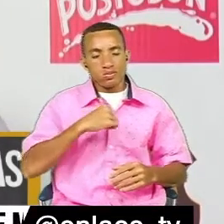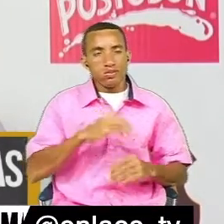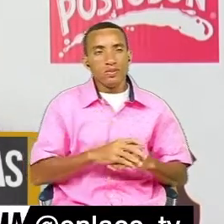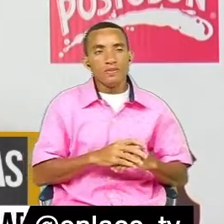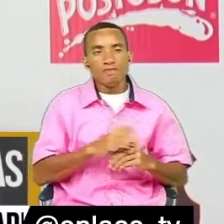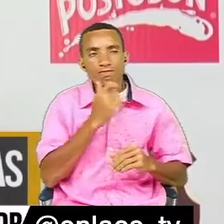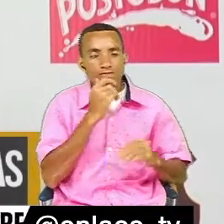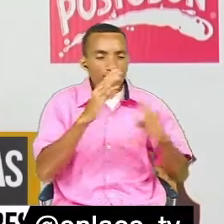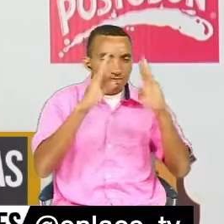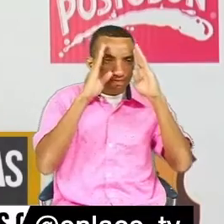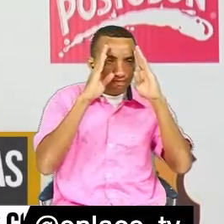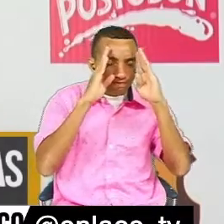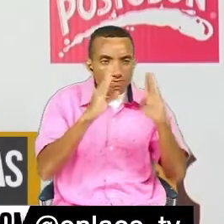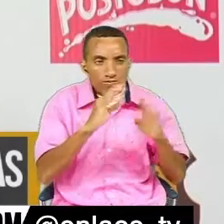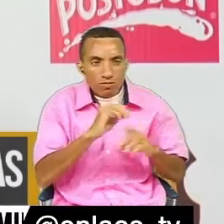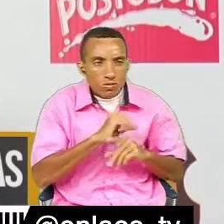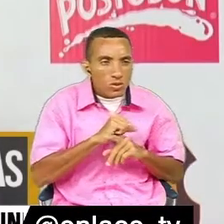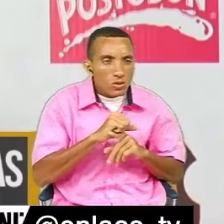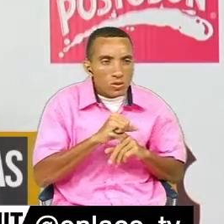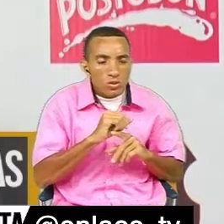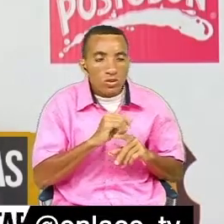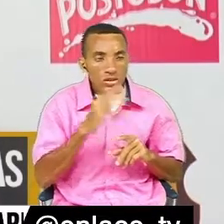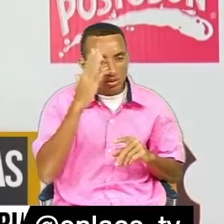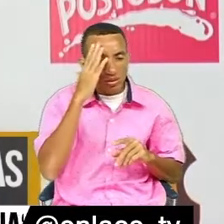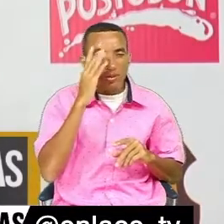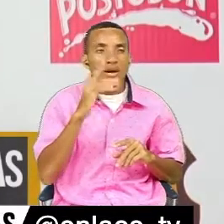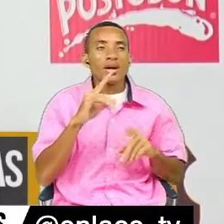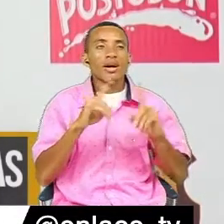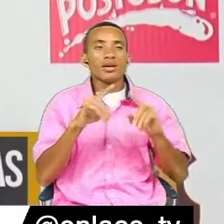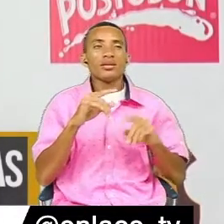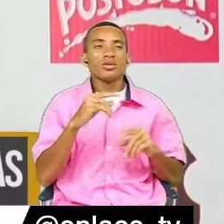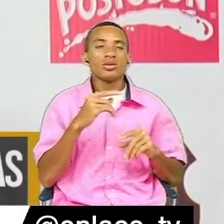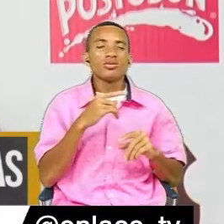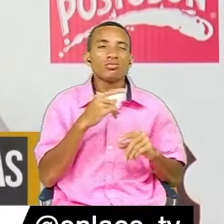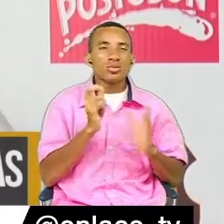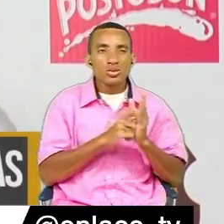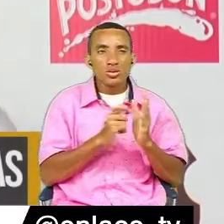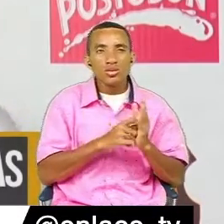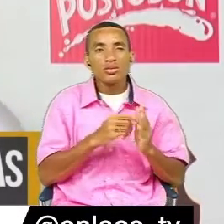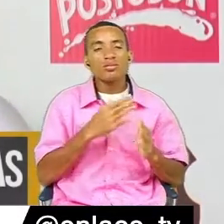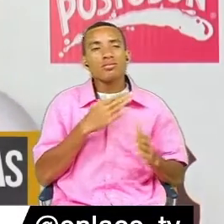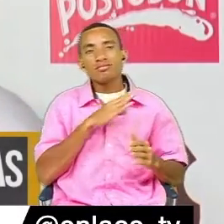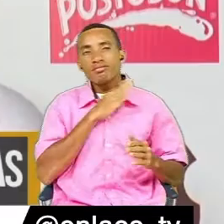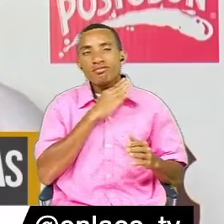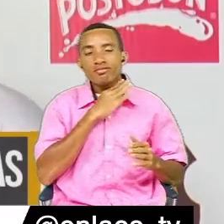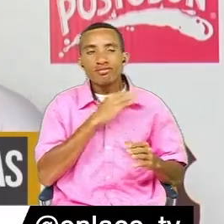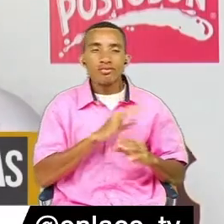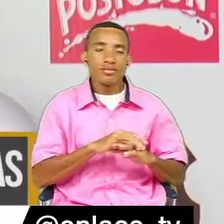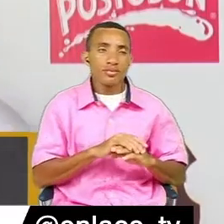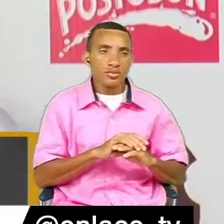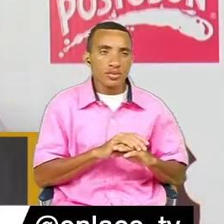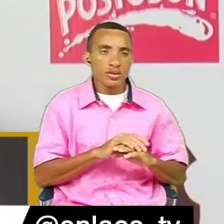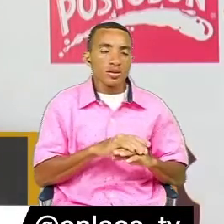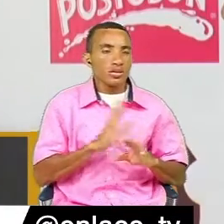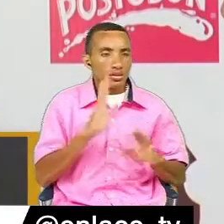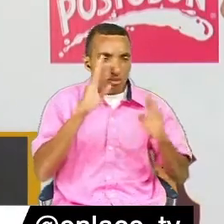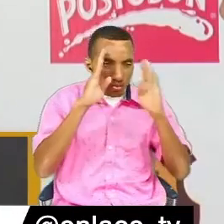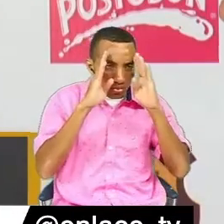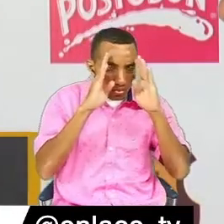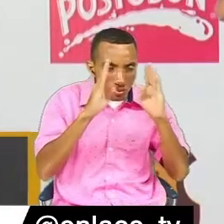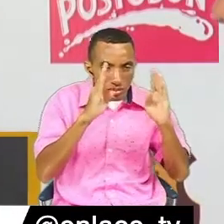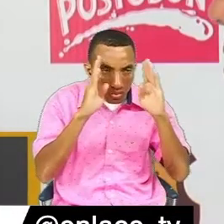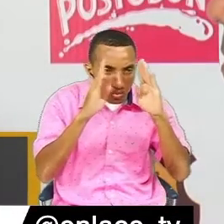mayor concentración. Sabemos de que hemos perdido puntos en los últimos minutos, pero todo es concentración